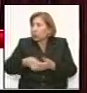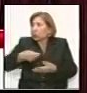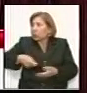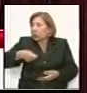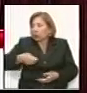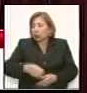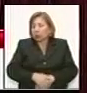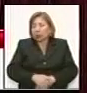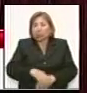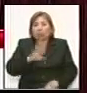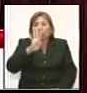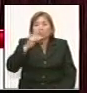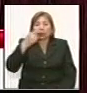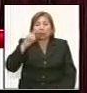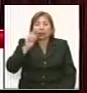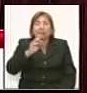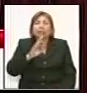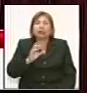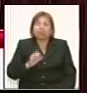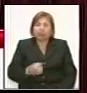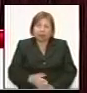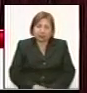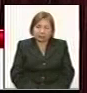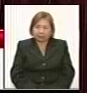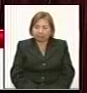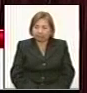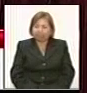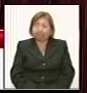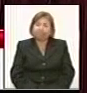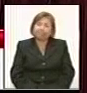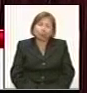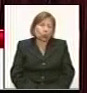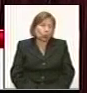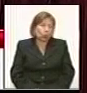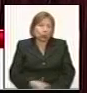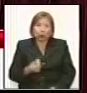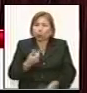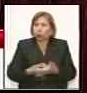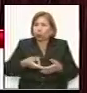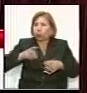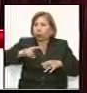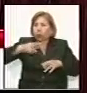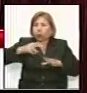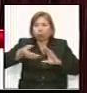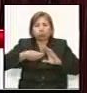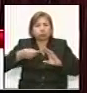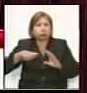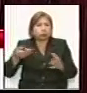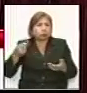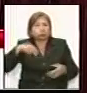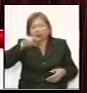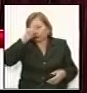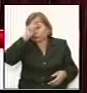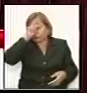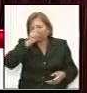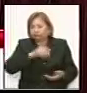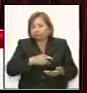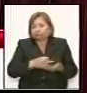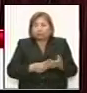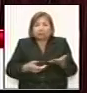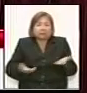ilegales, 4.000 millones. ¿No? Entonces, eso ha sido terrible para el Perú. Y eso